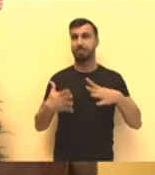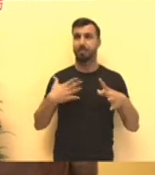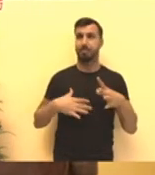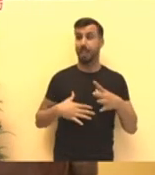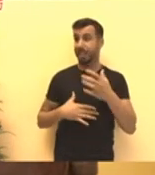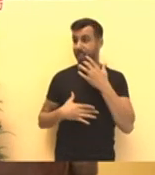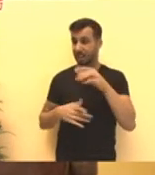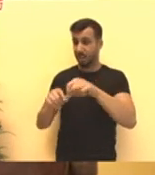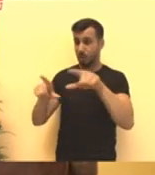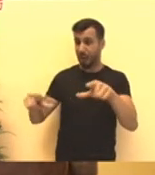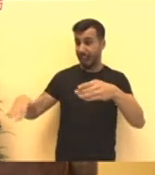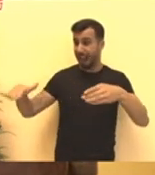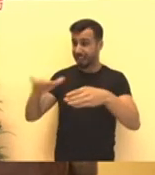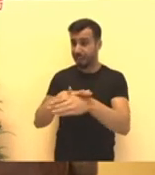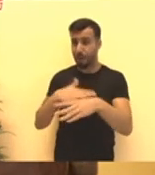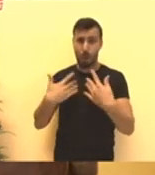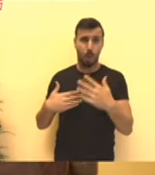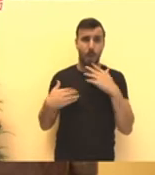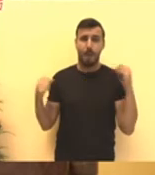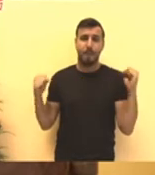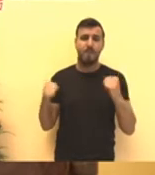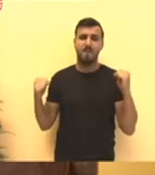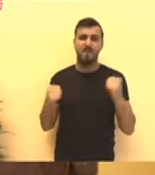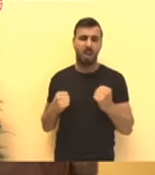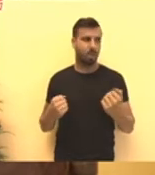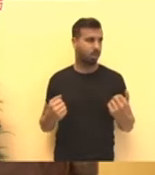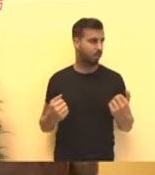Y yo me mordía la lengua y decía, uy.